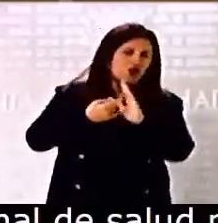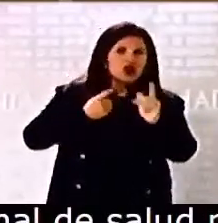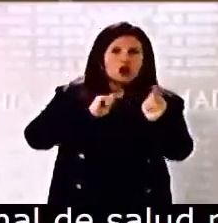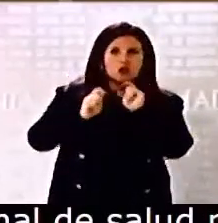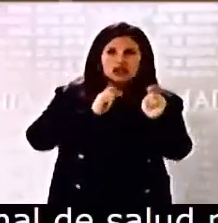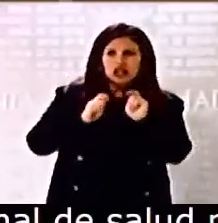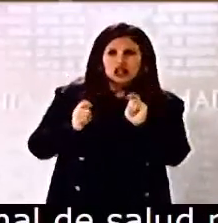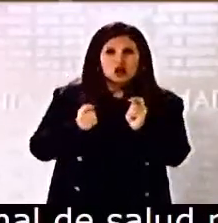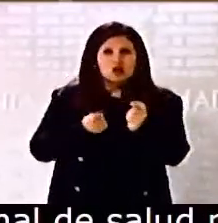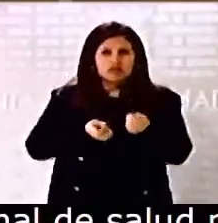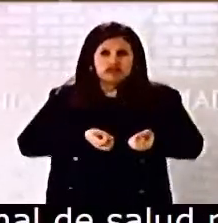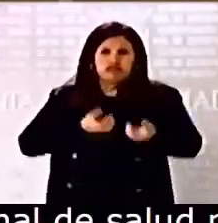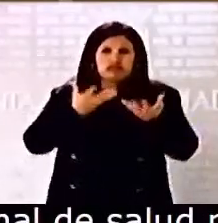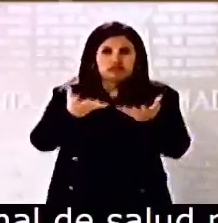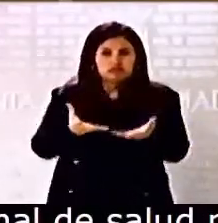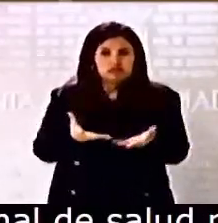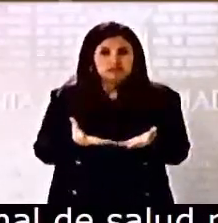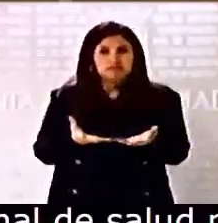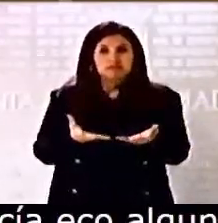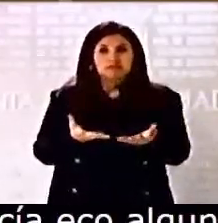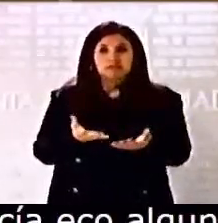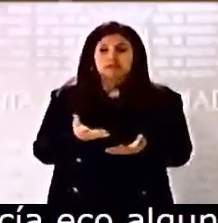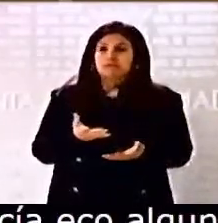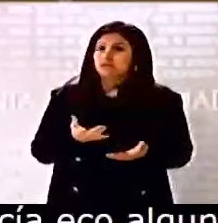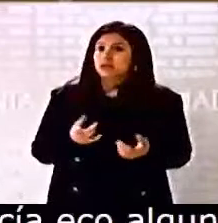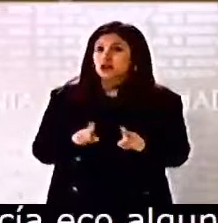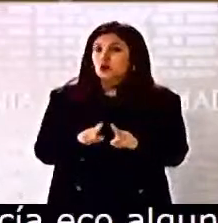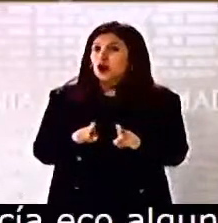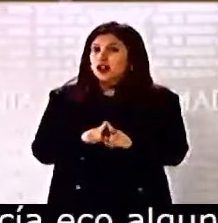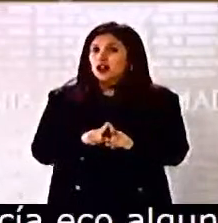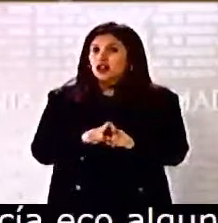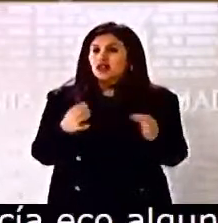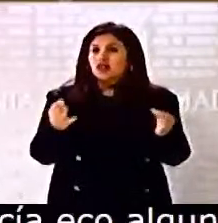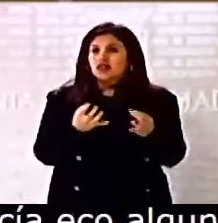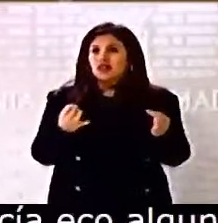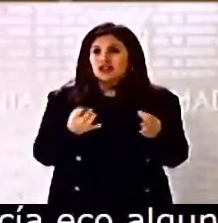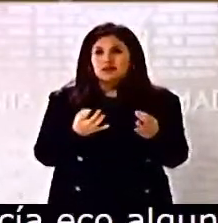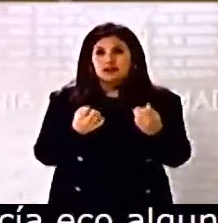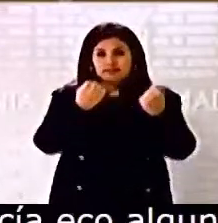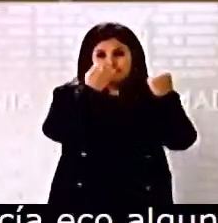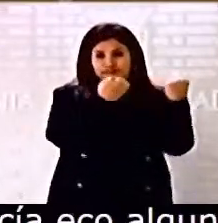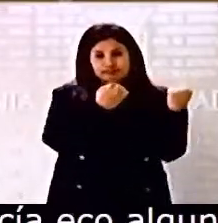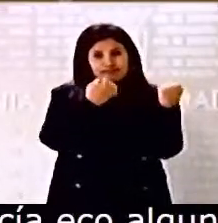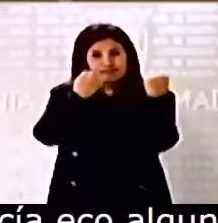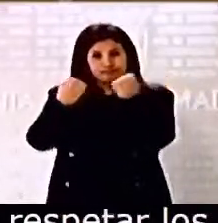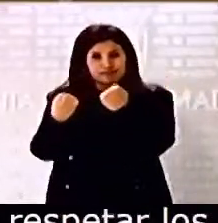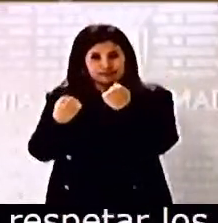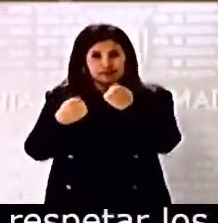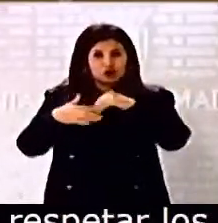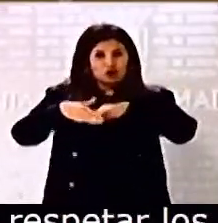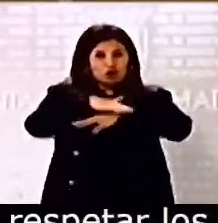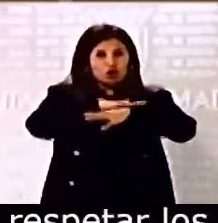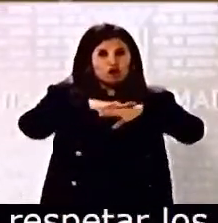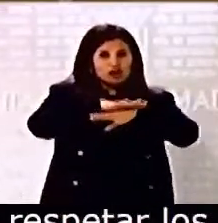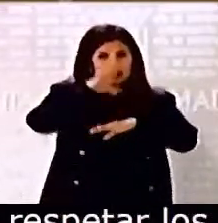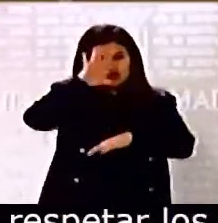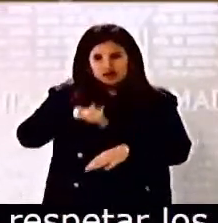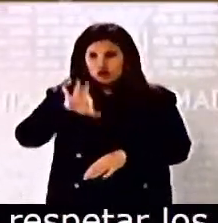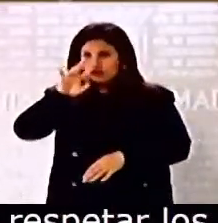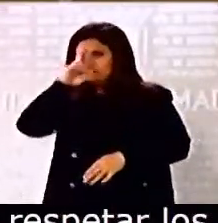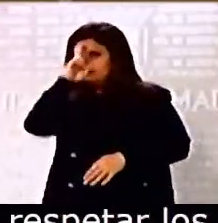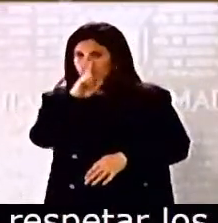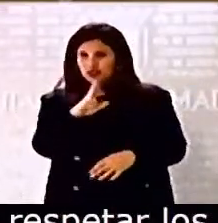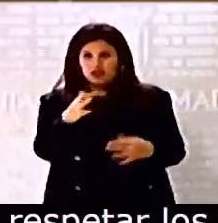muestra que debemos respetar los órganos de decisión y de cogobernanza